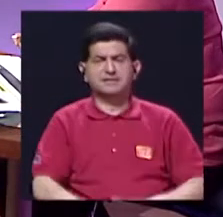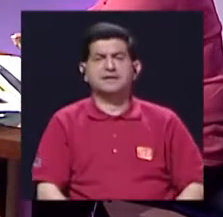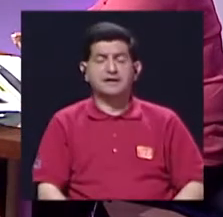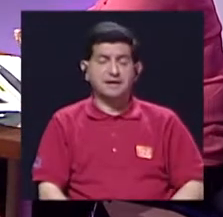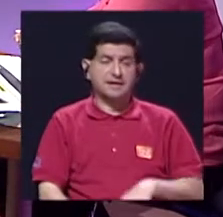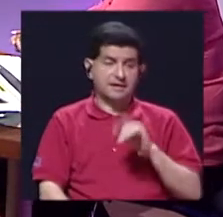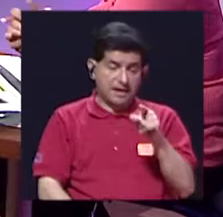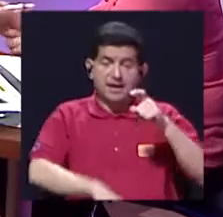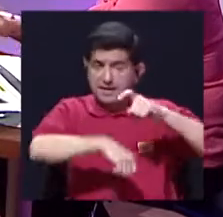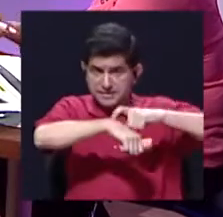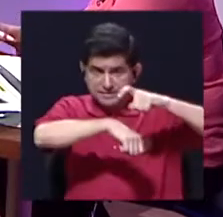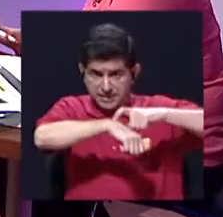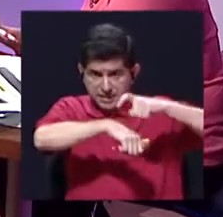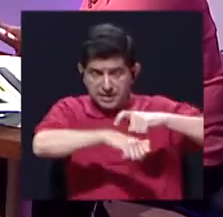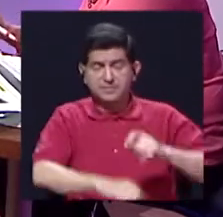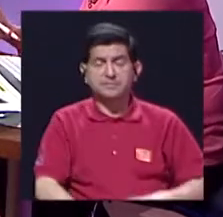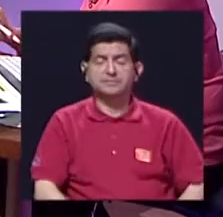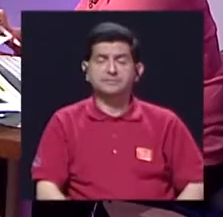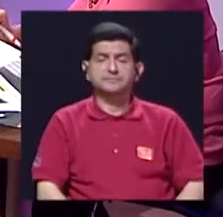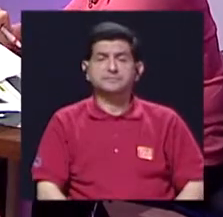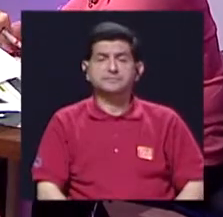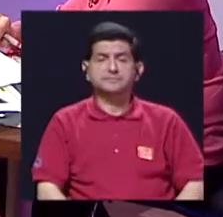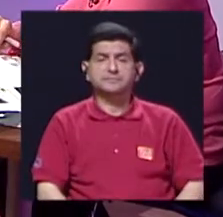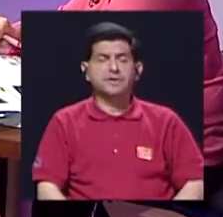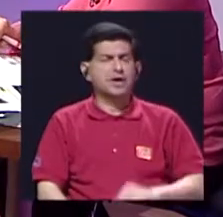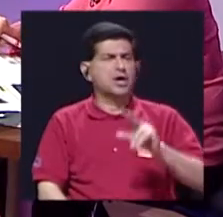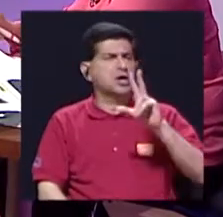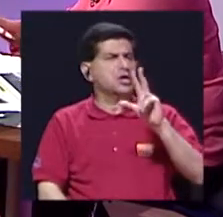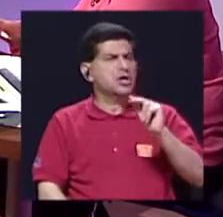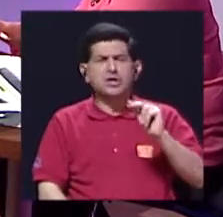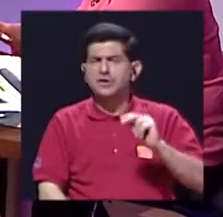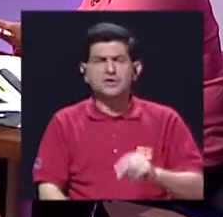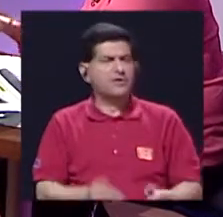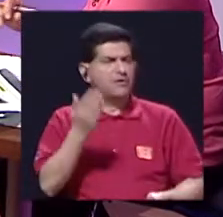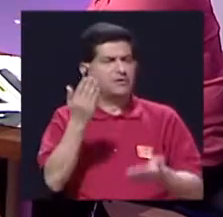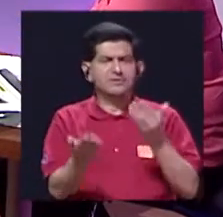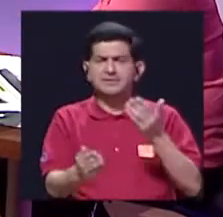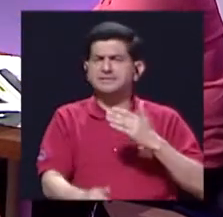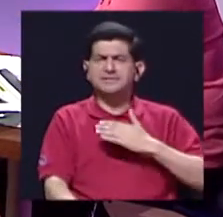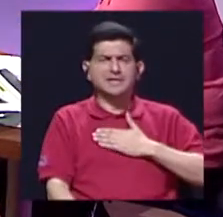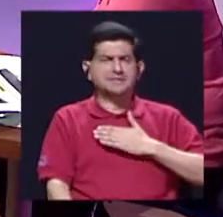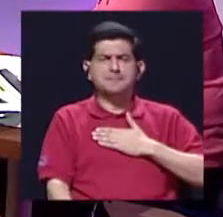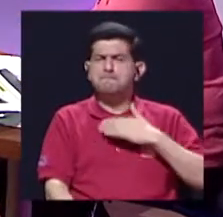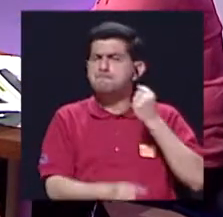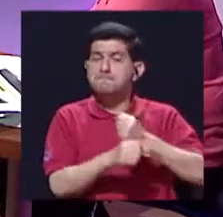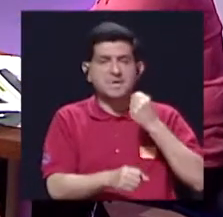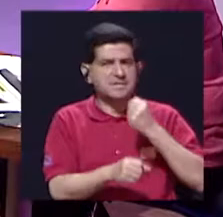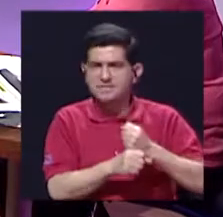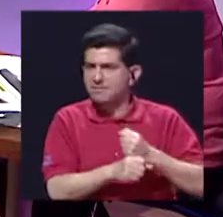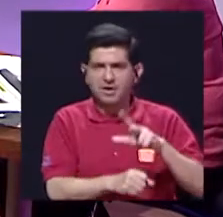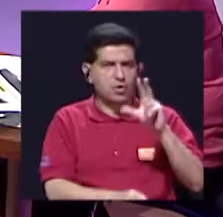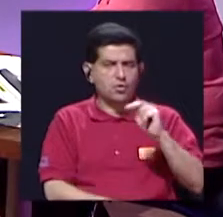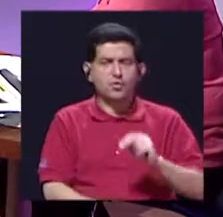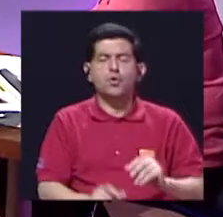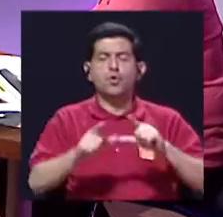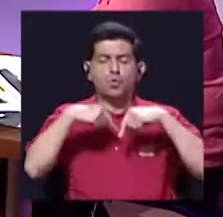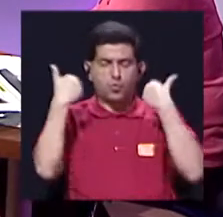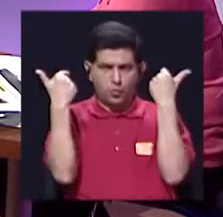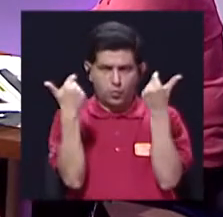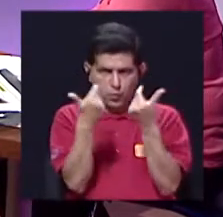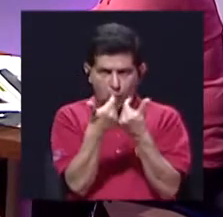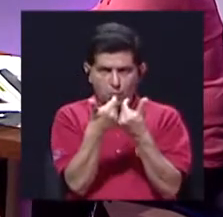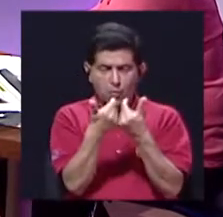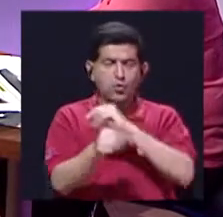en ese periodo de tiempo. Y no fue mi labor, fue una labor en conjunto